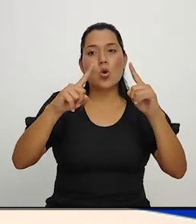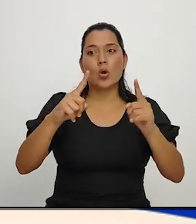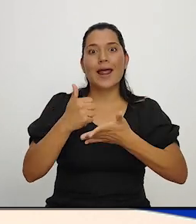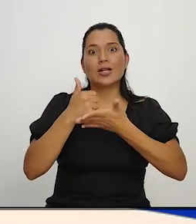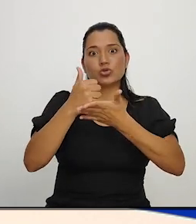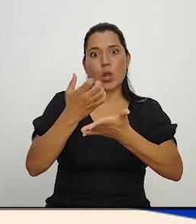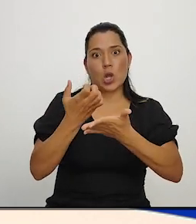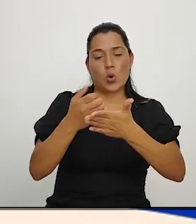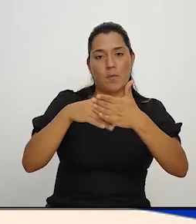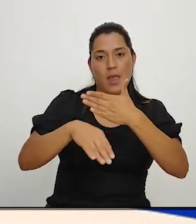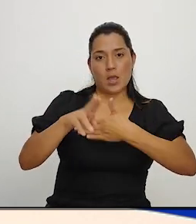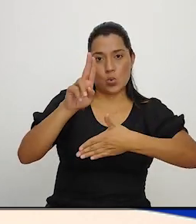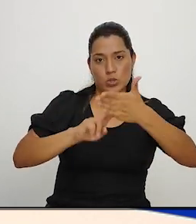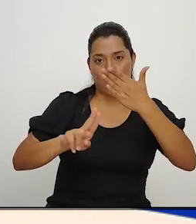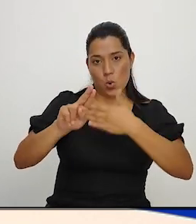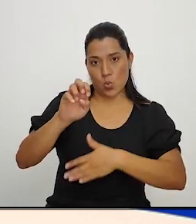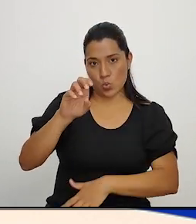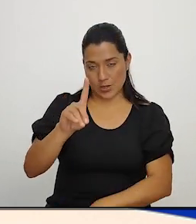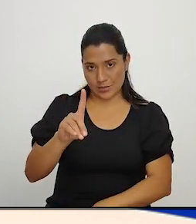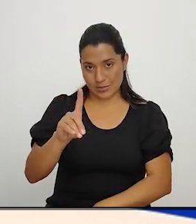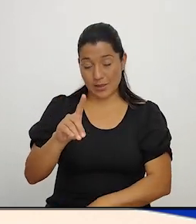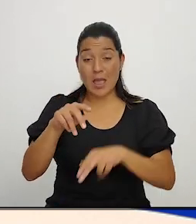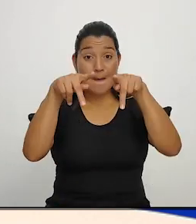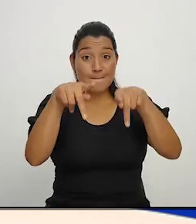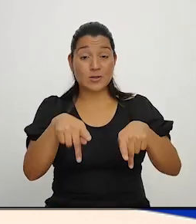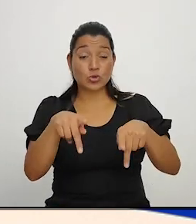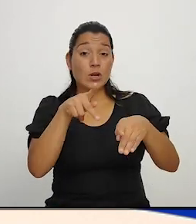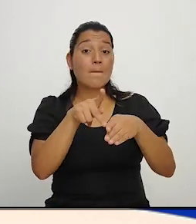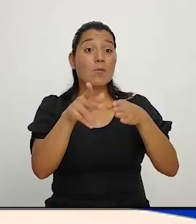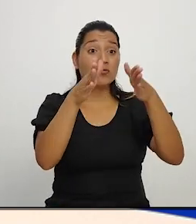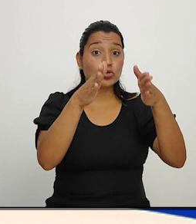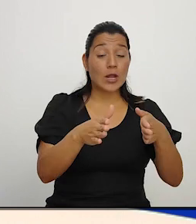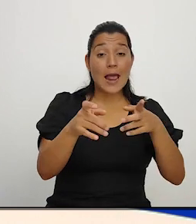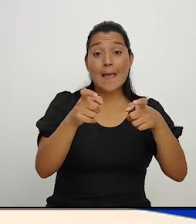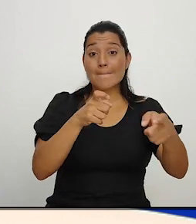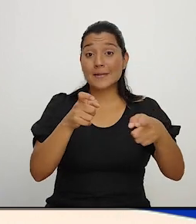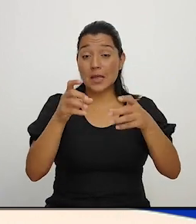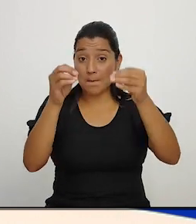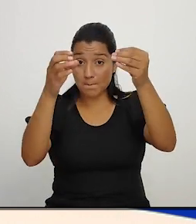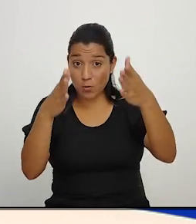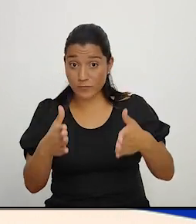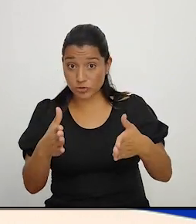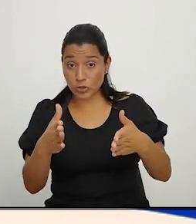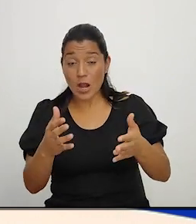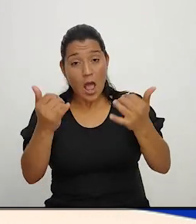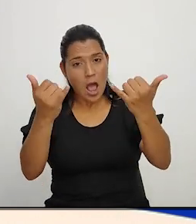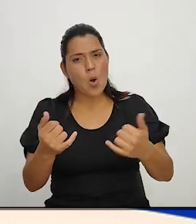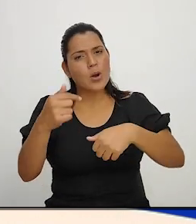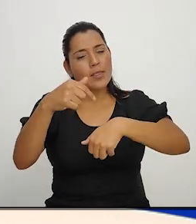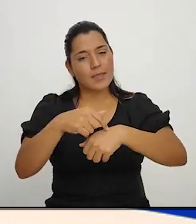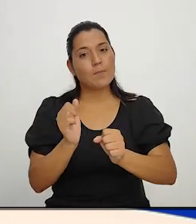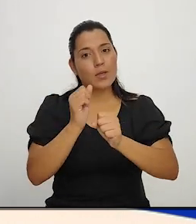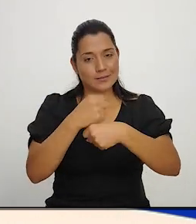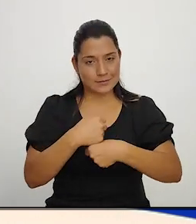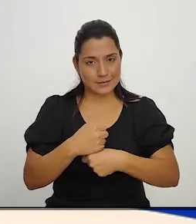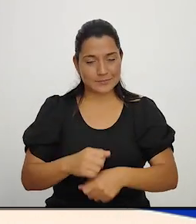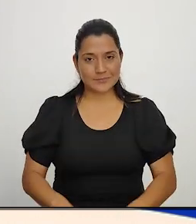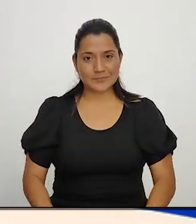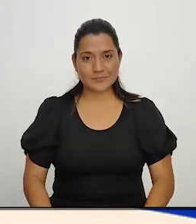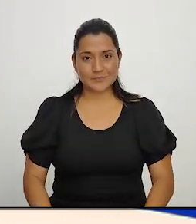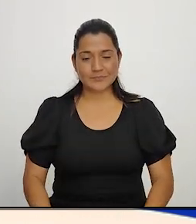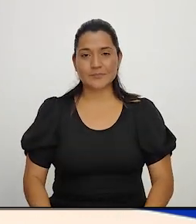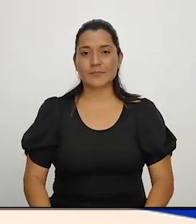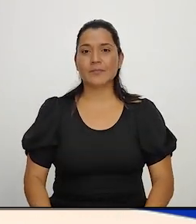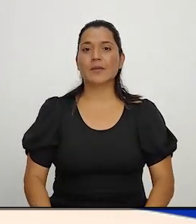uned personas profesionales administrativas y docentes es tiempo de hacer la